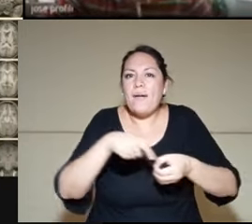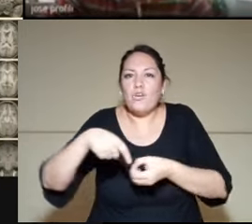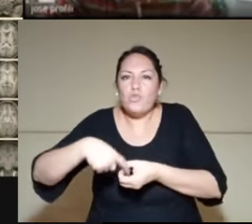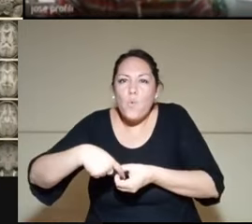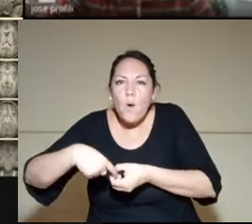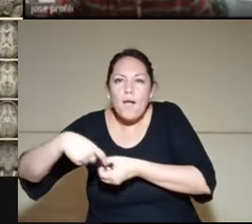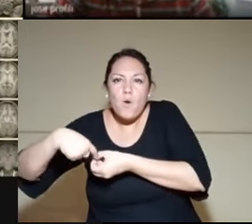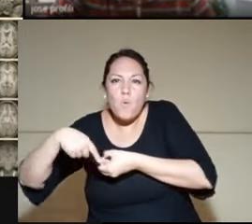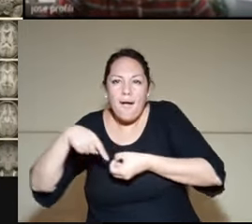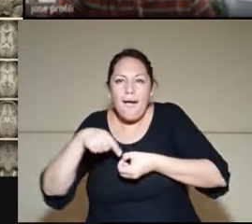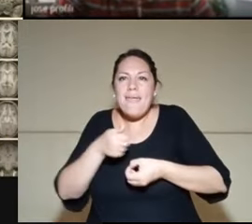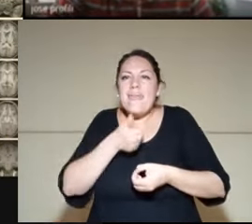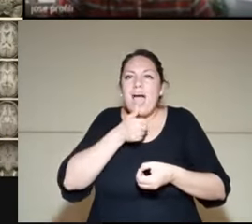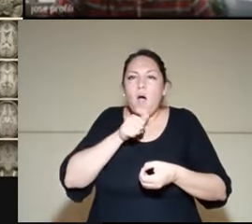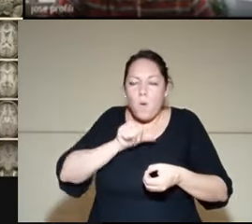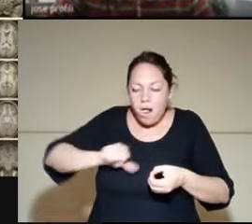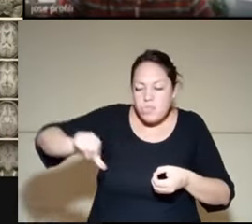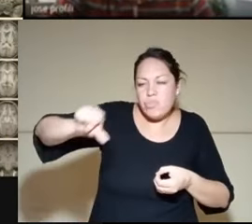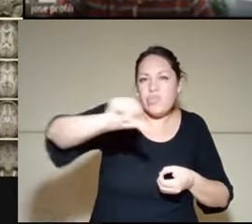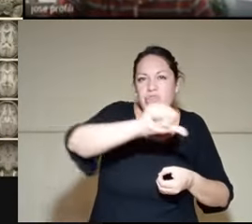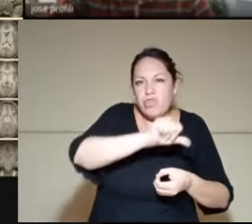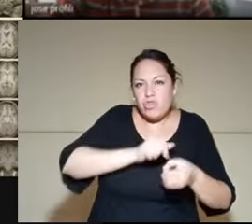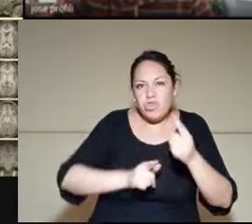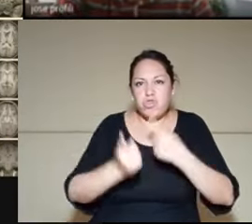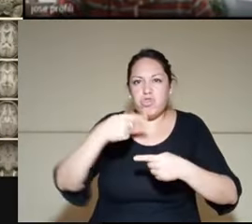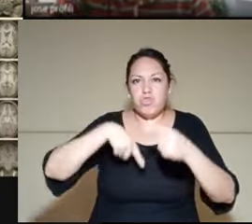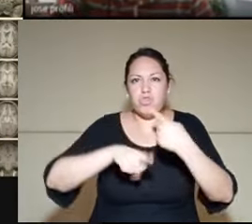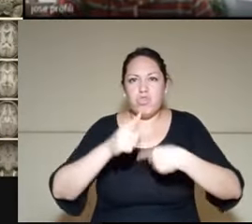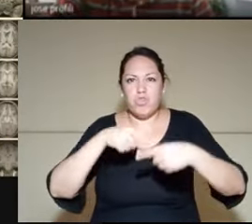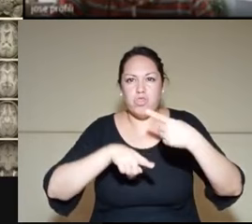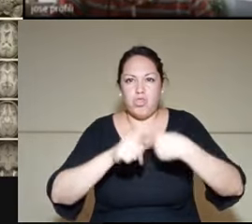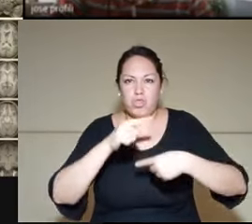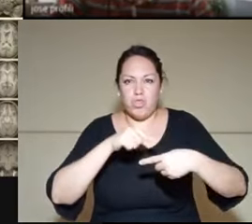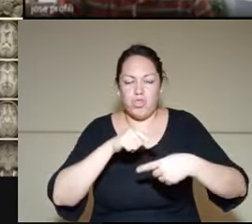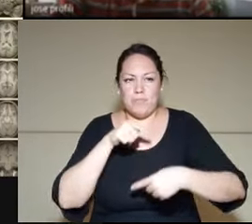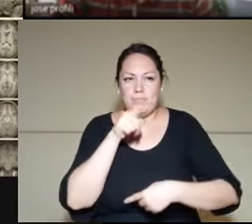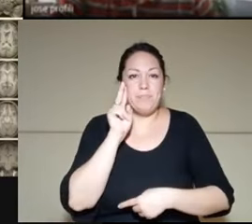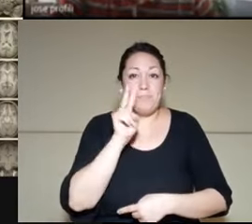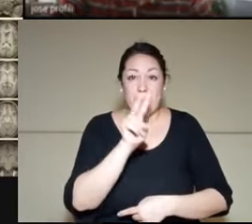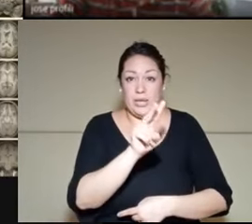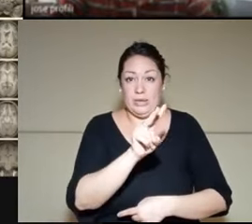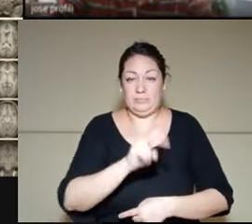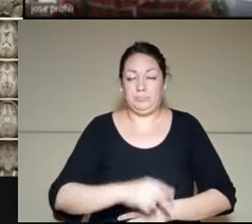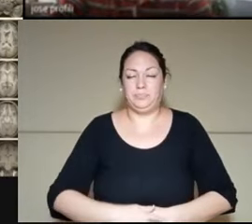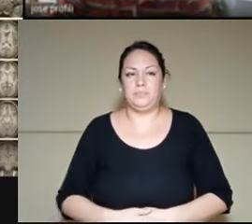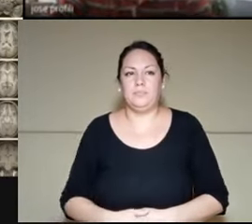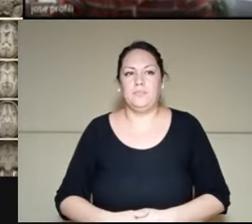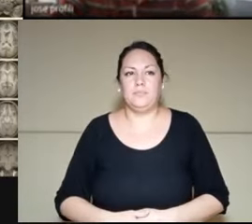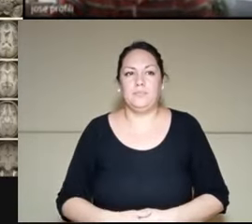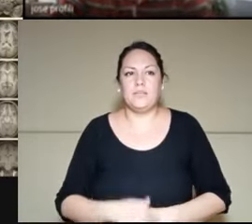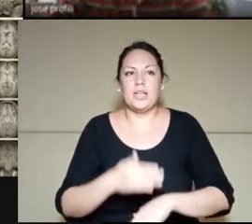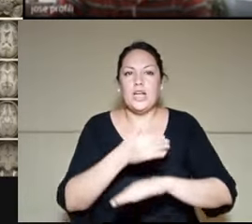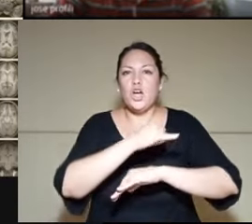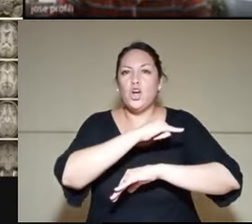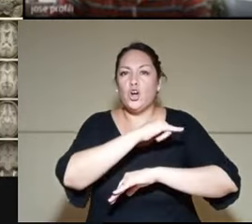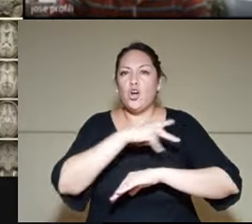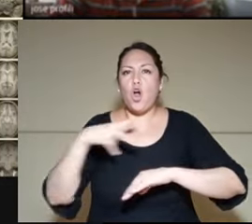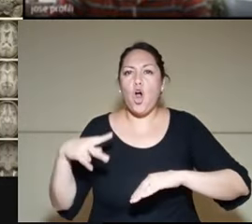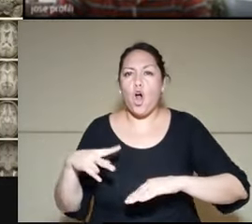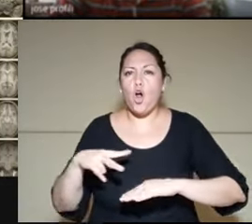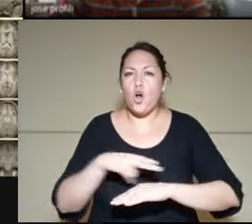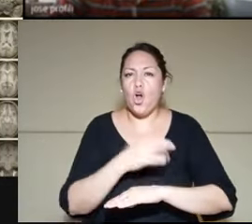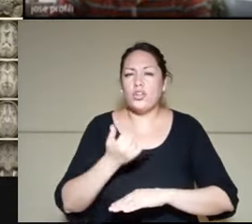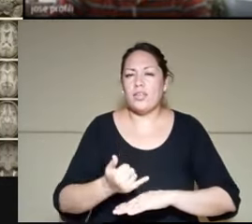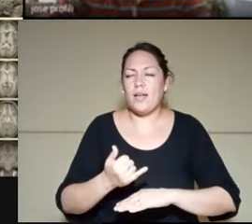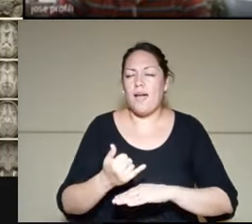por donde circula lo que se llama el líquido cefalorraquídeo. Entonces, fíjense que acá tienen